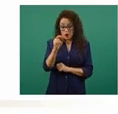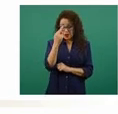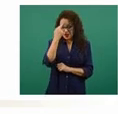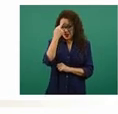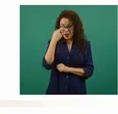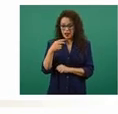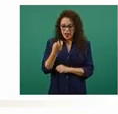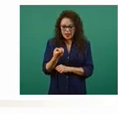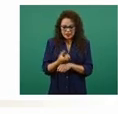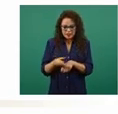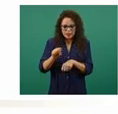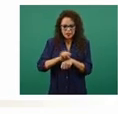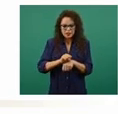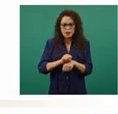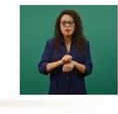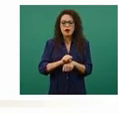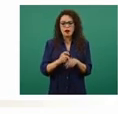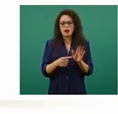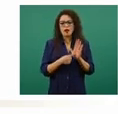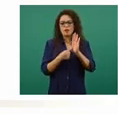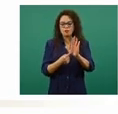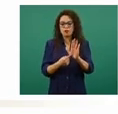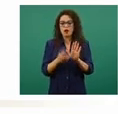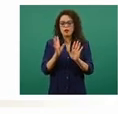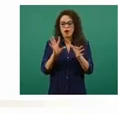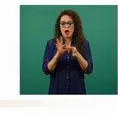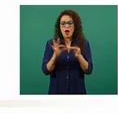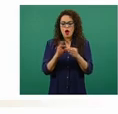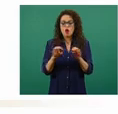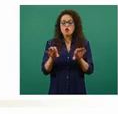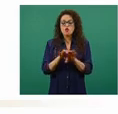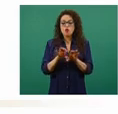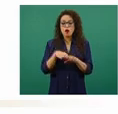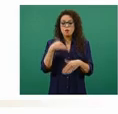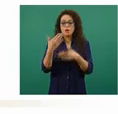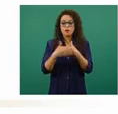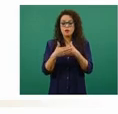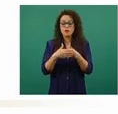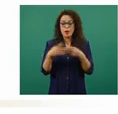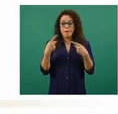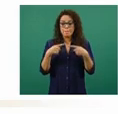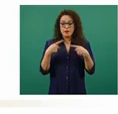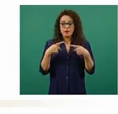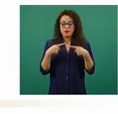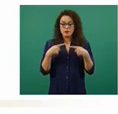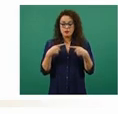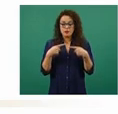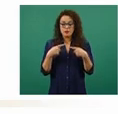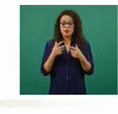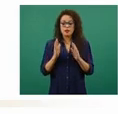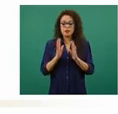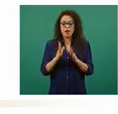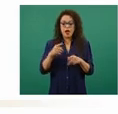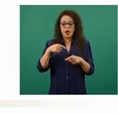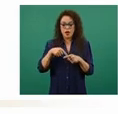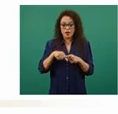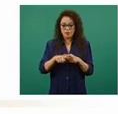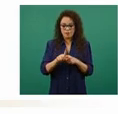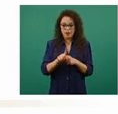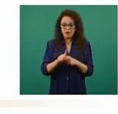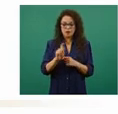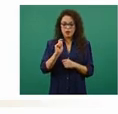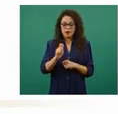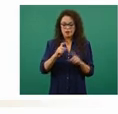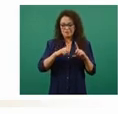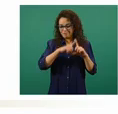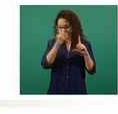se presentó cómo se va a integrar ya a la población de trabajadores de la educación de todo el país de